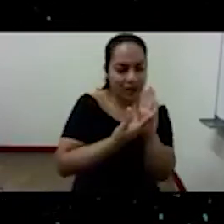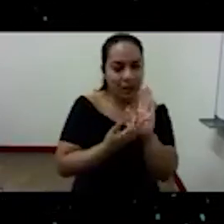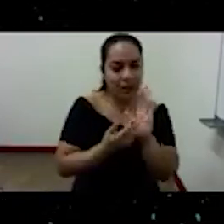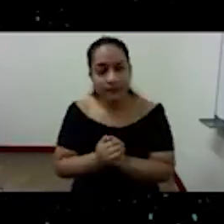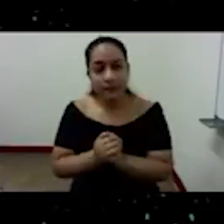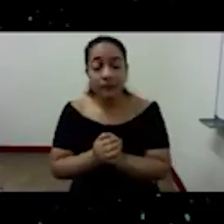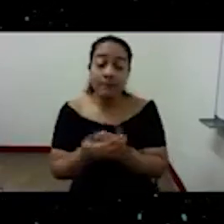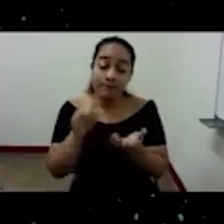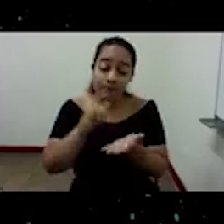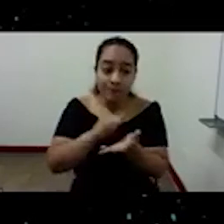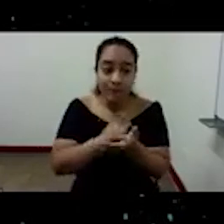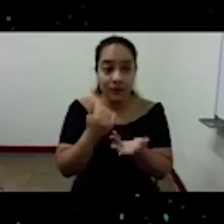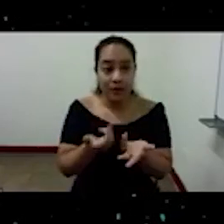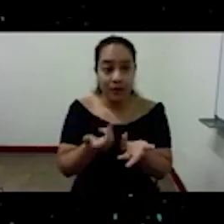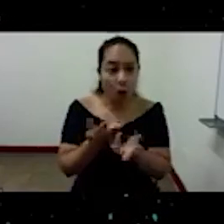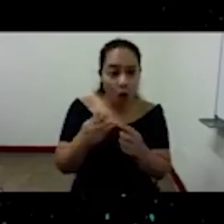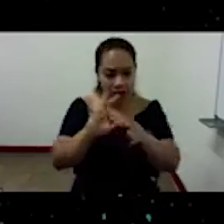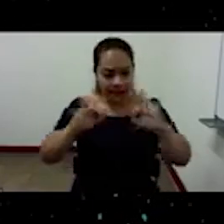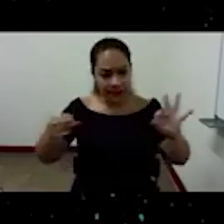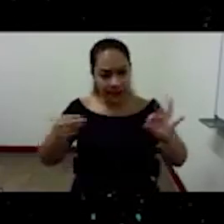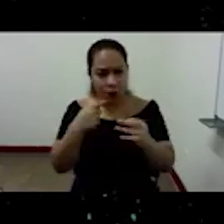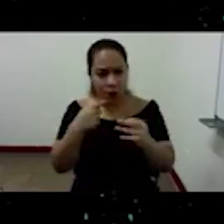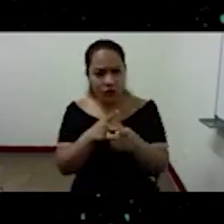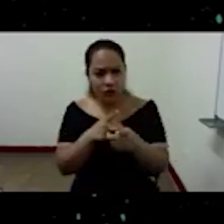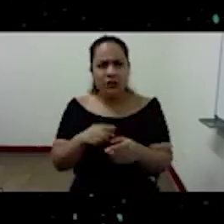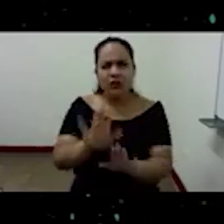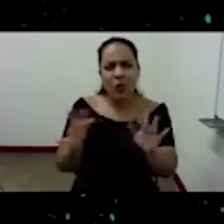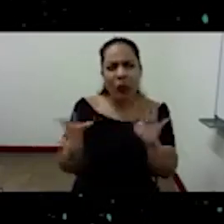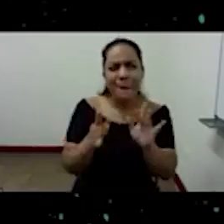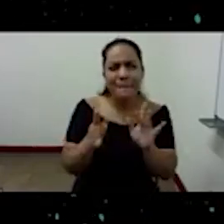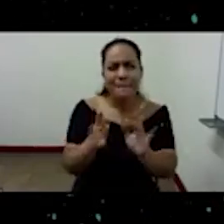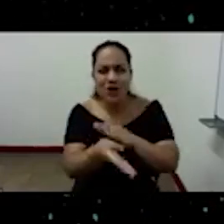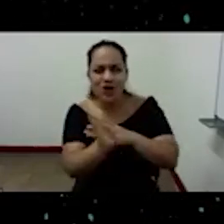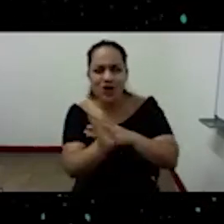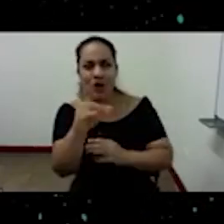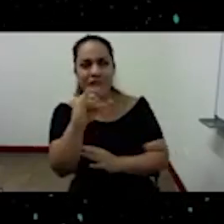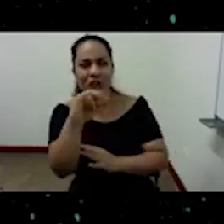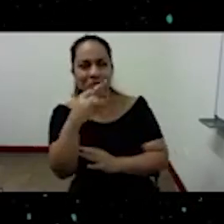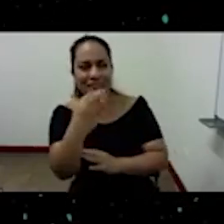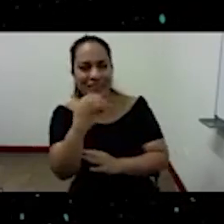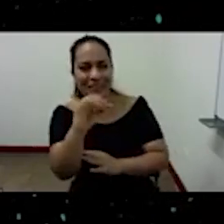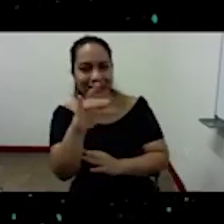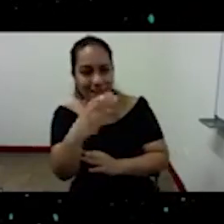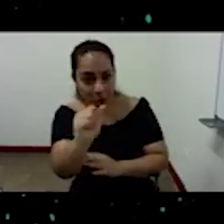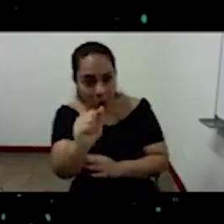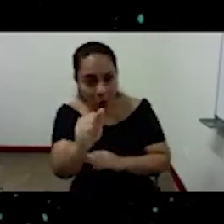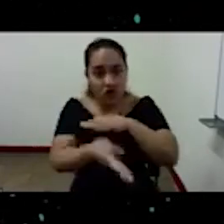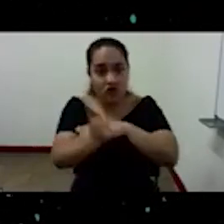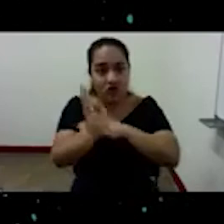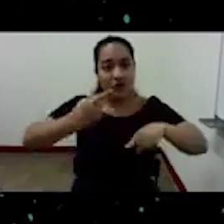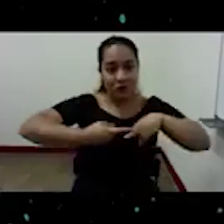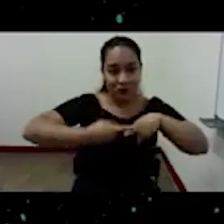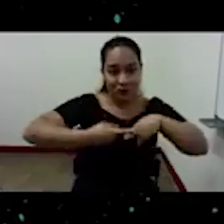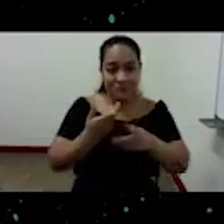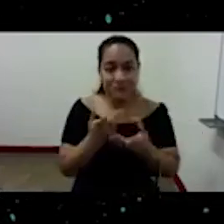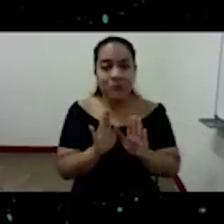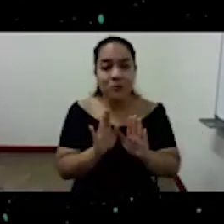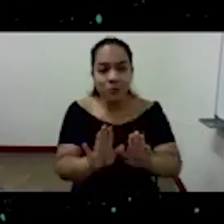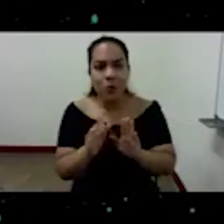Y con base en la noción de lo dionisíaco, que deriva del dios griego Dionisos y que Nietzsche